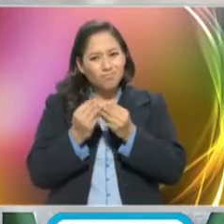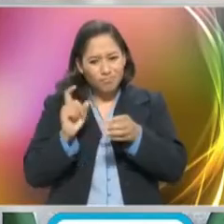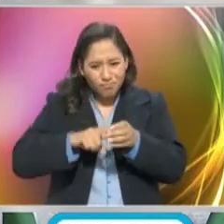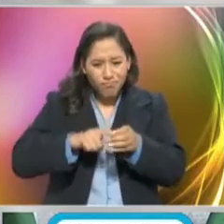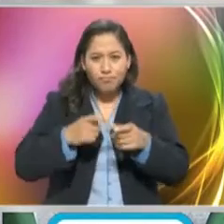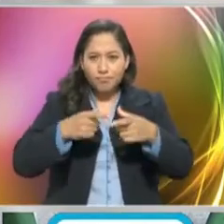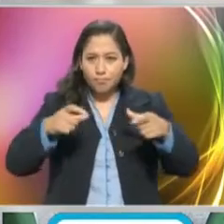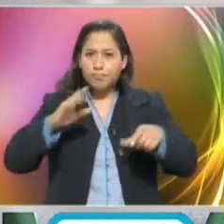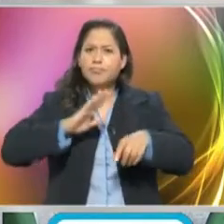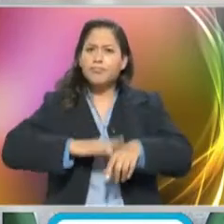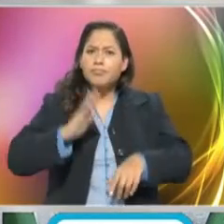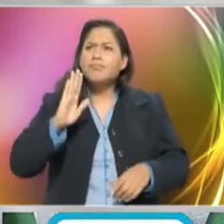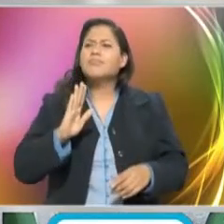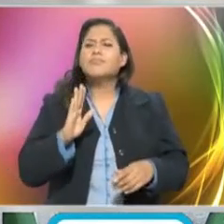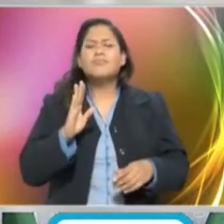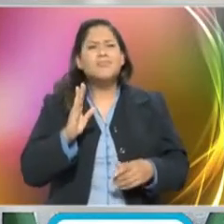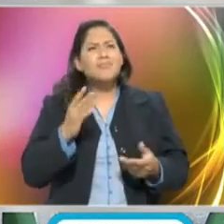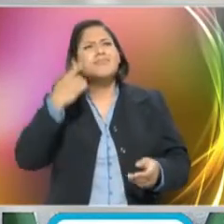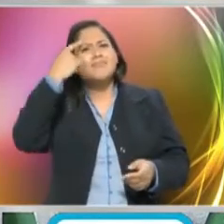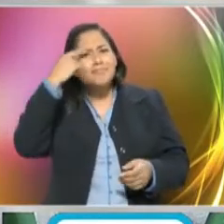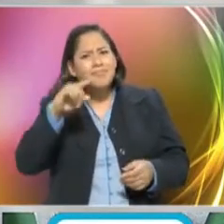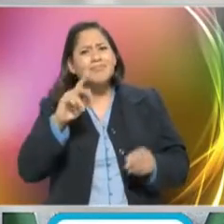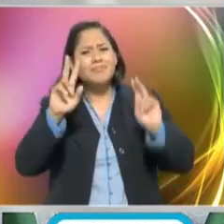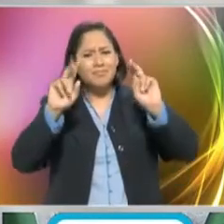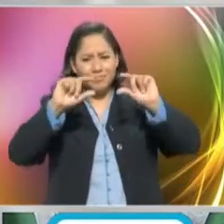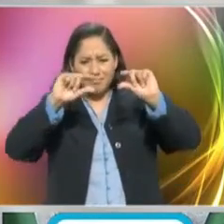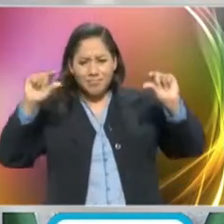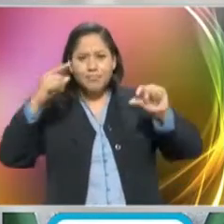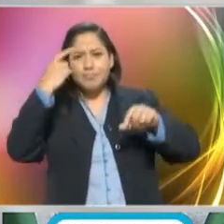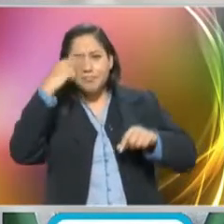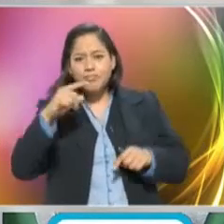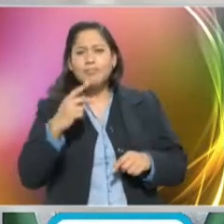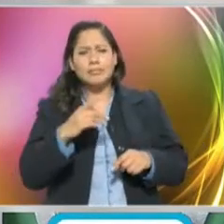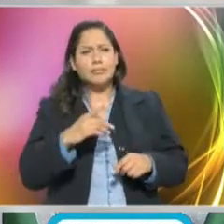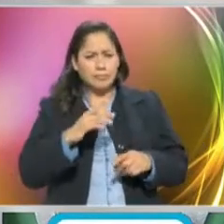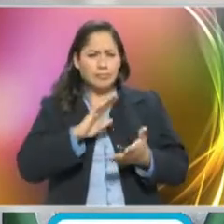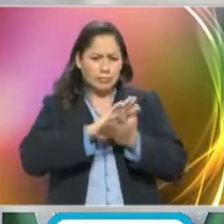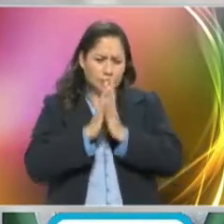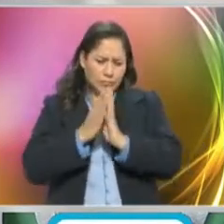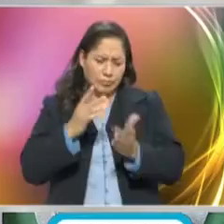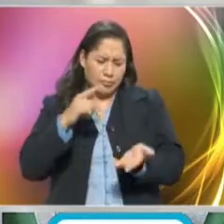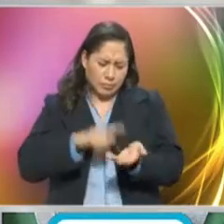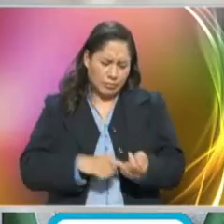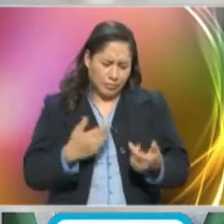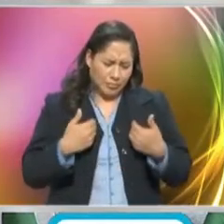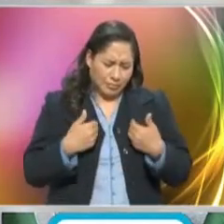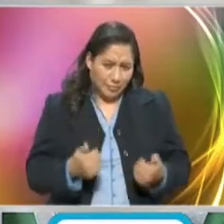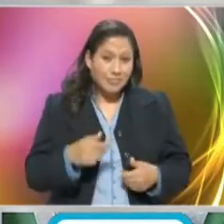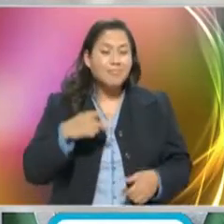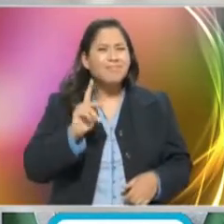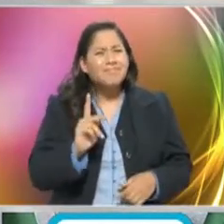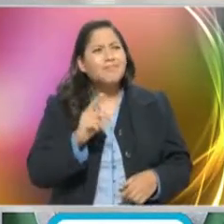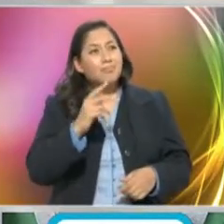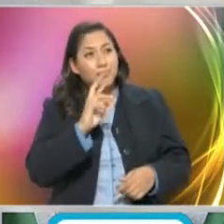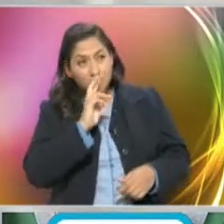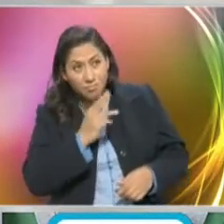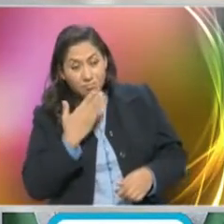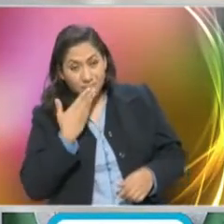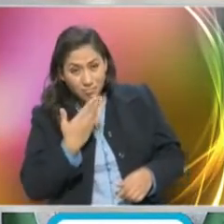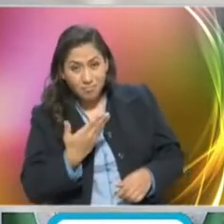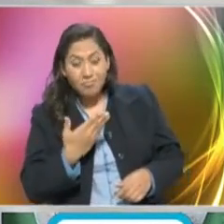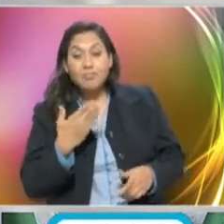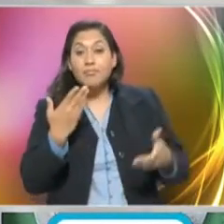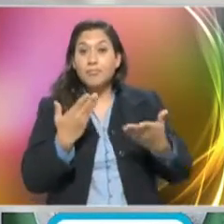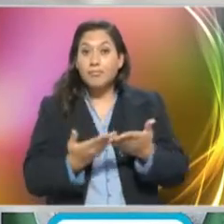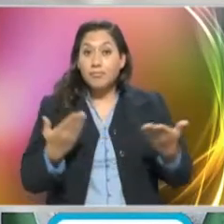Más. ¿Con qué fin lo crearon? Digo, evidentemente tiene un gran significado, como lo escuchamos. ¿Qué tanto les ha resultado hoy en